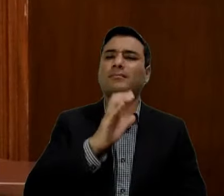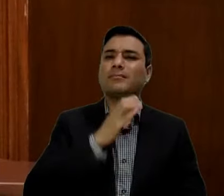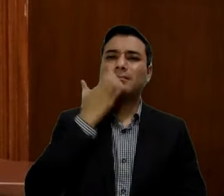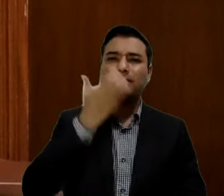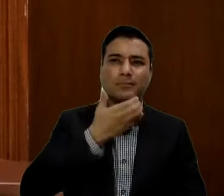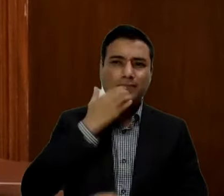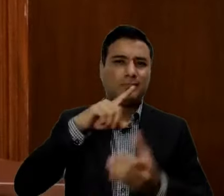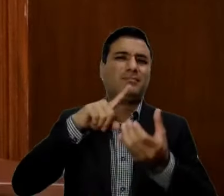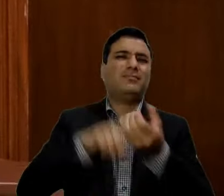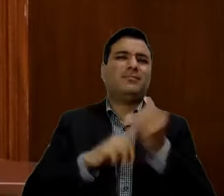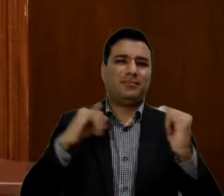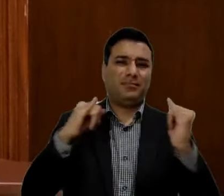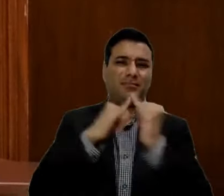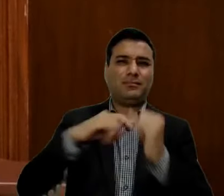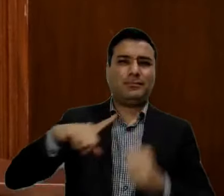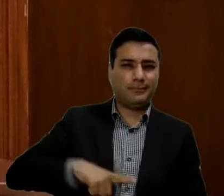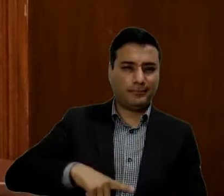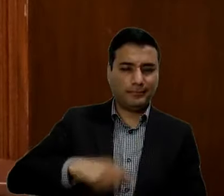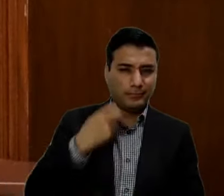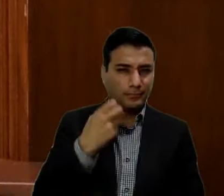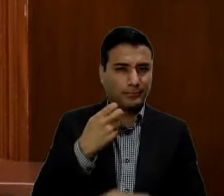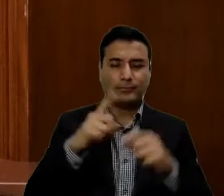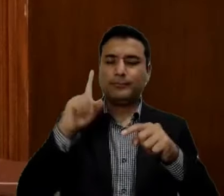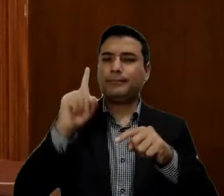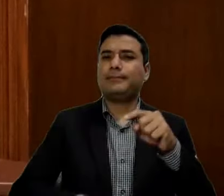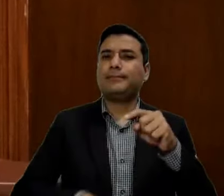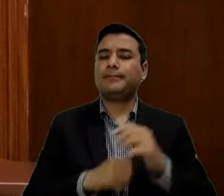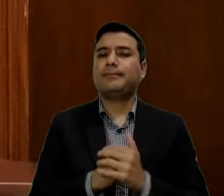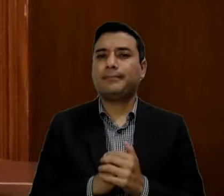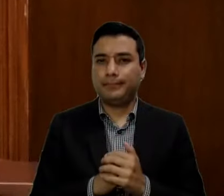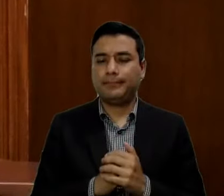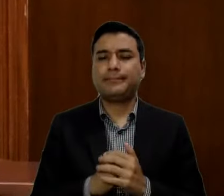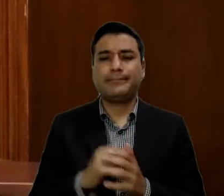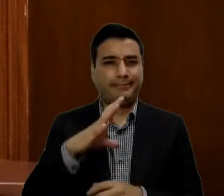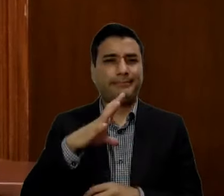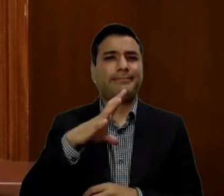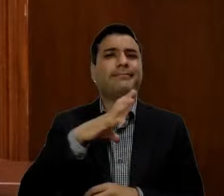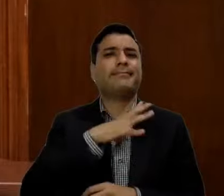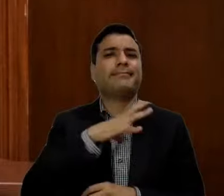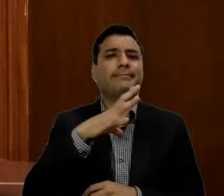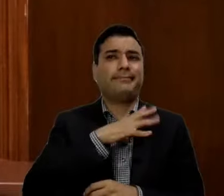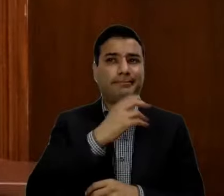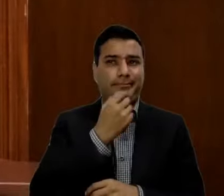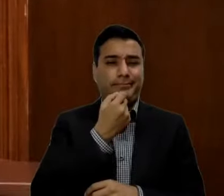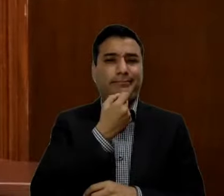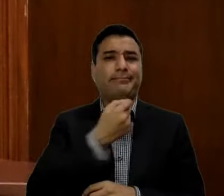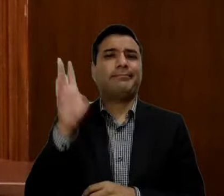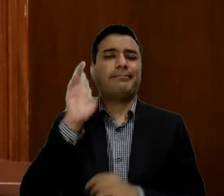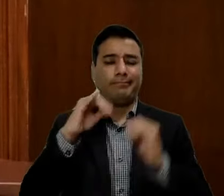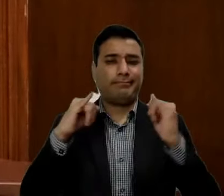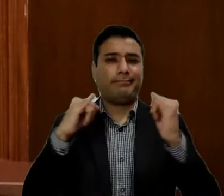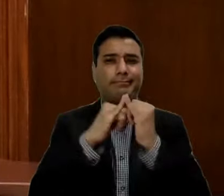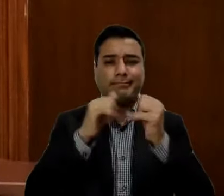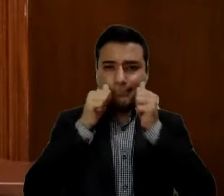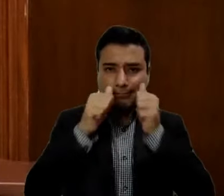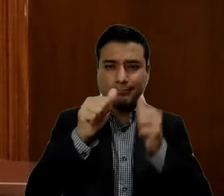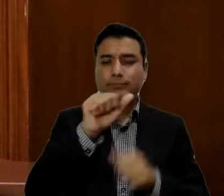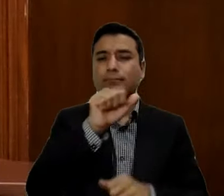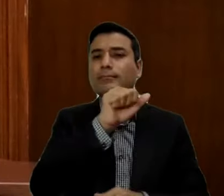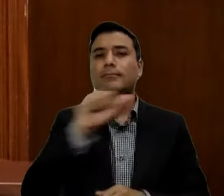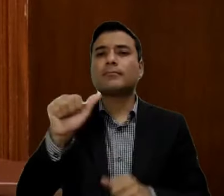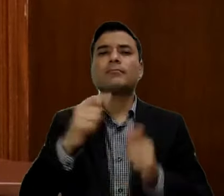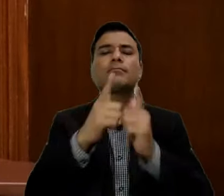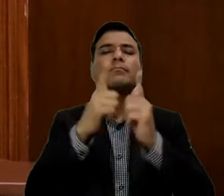dependencias gubernamentales, principalmente en aquellas que tenían que ver con la atención a sectores específicos o a